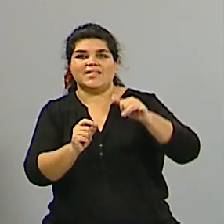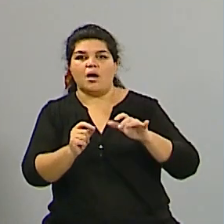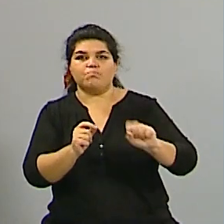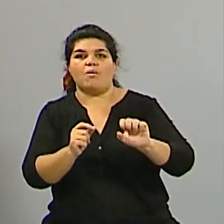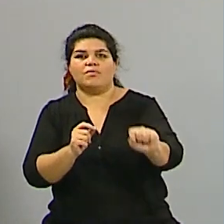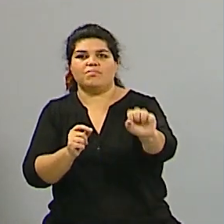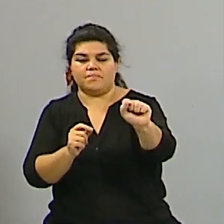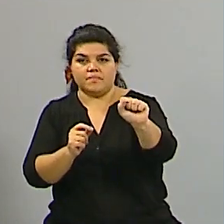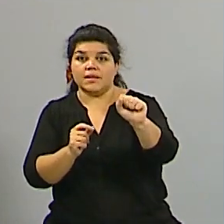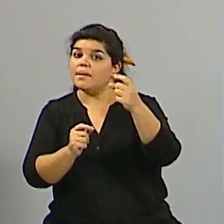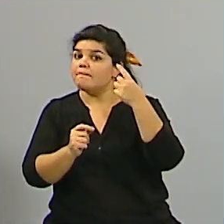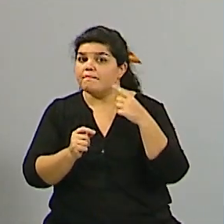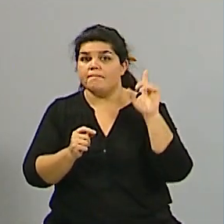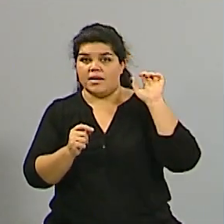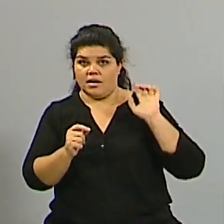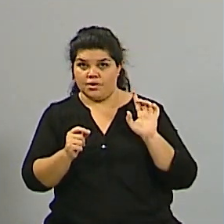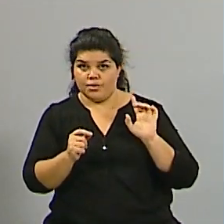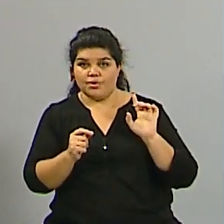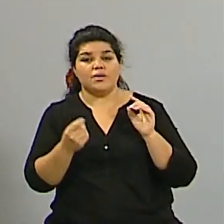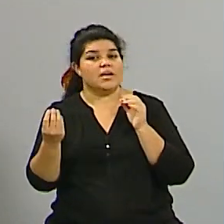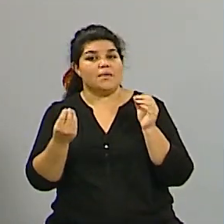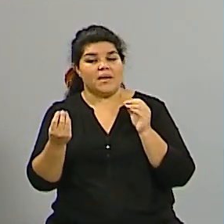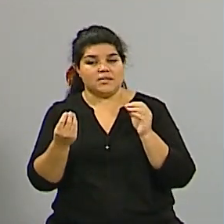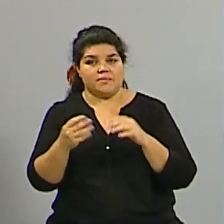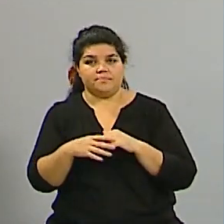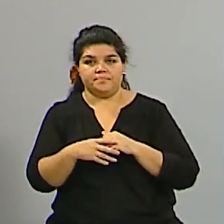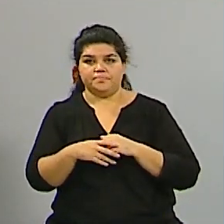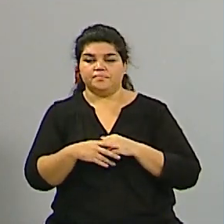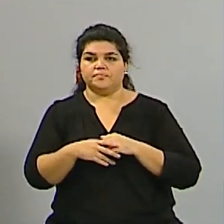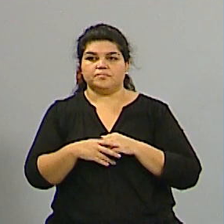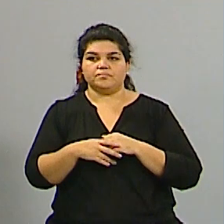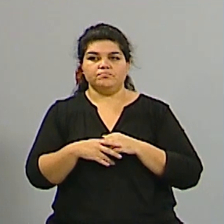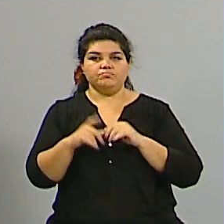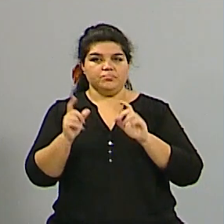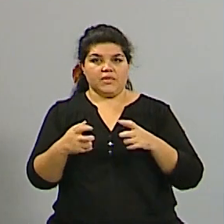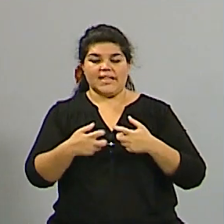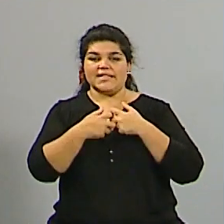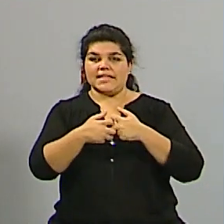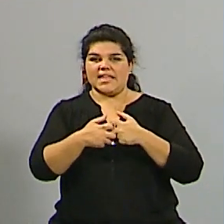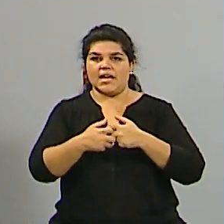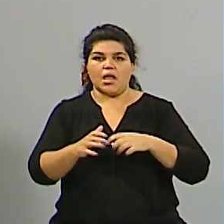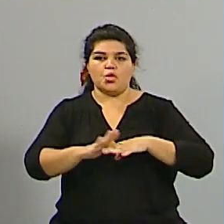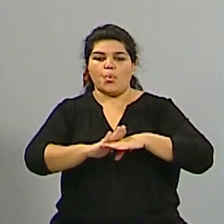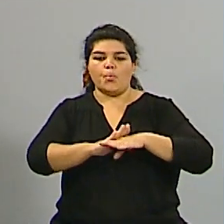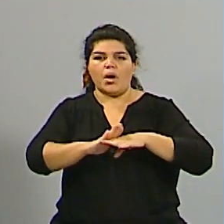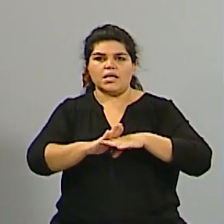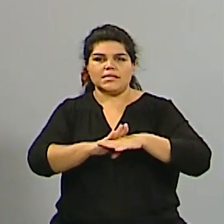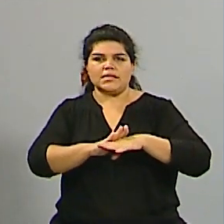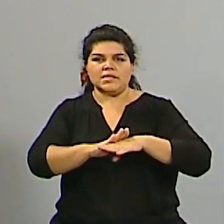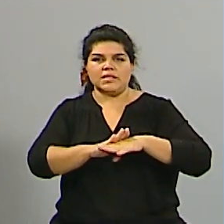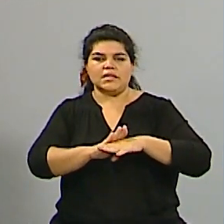era que la base de representación de los sindicatos seguía estando